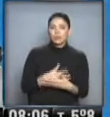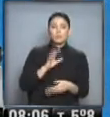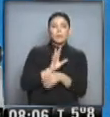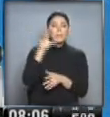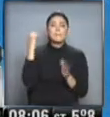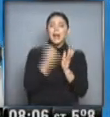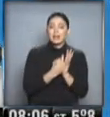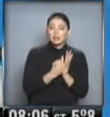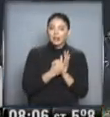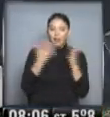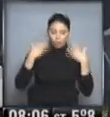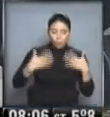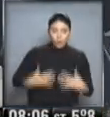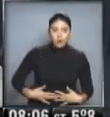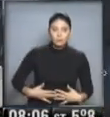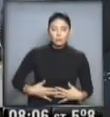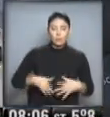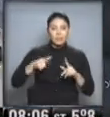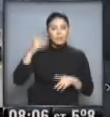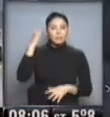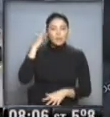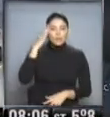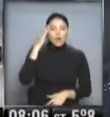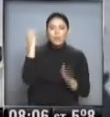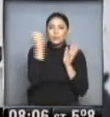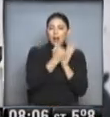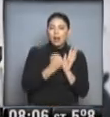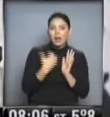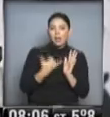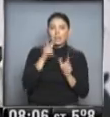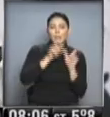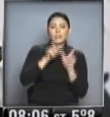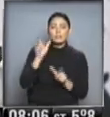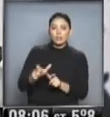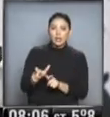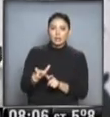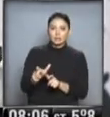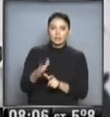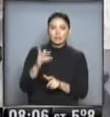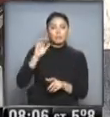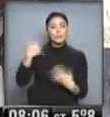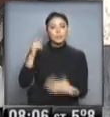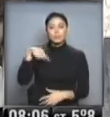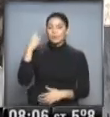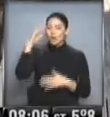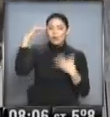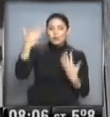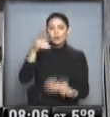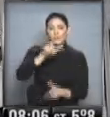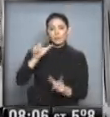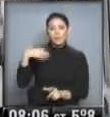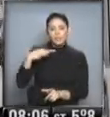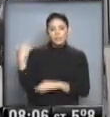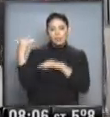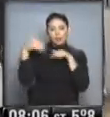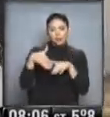quedado en el cuerpo, en la memoria de todas esas personas y en honor a todas esas personas debemos estar